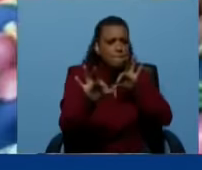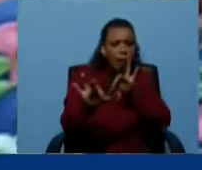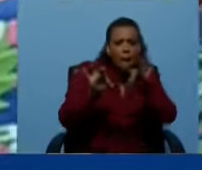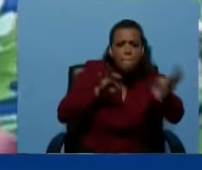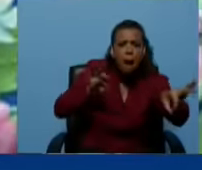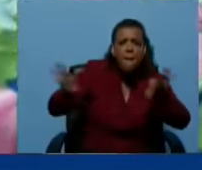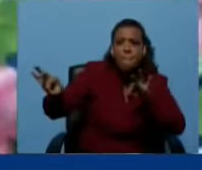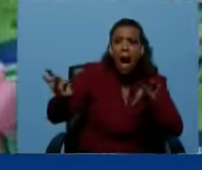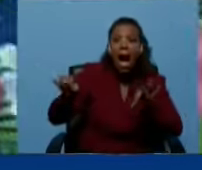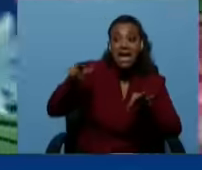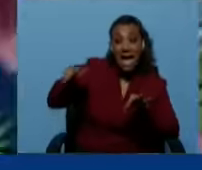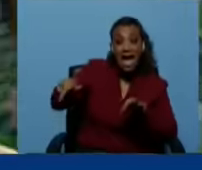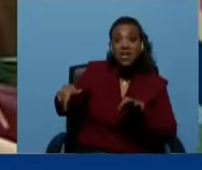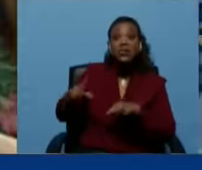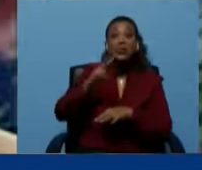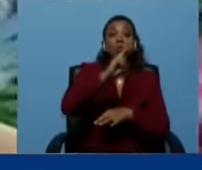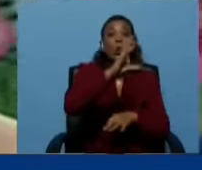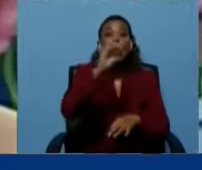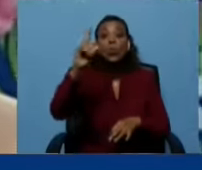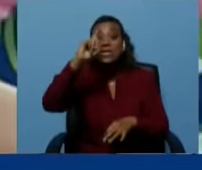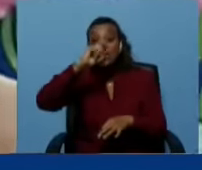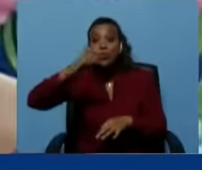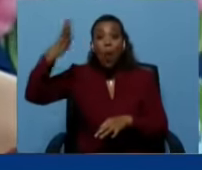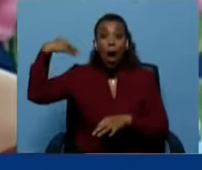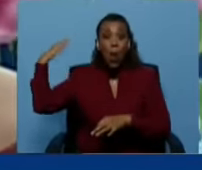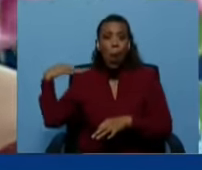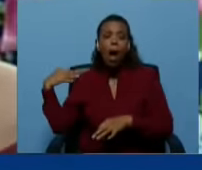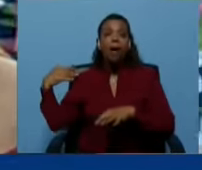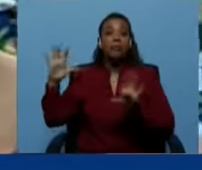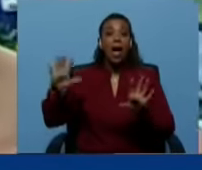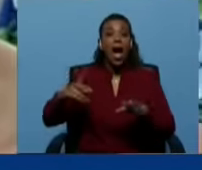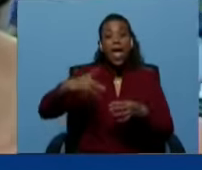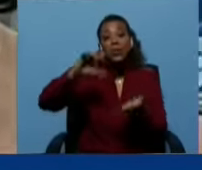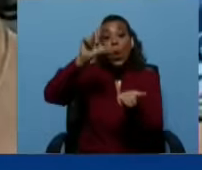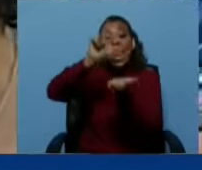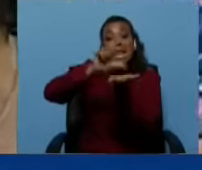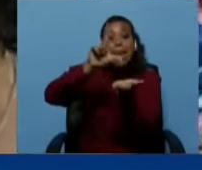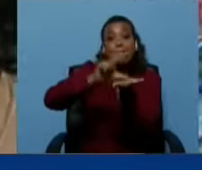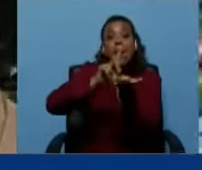que les dio la victoria hace 200 años, un día como hoy en Junín.